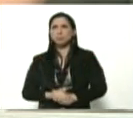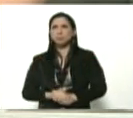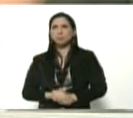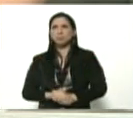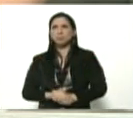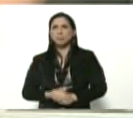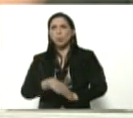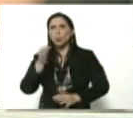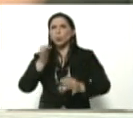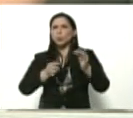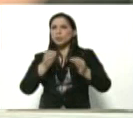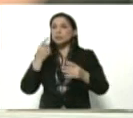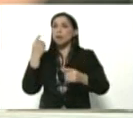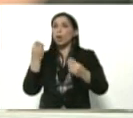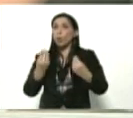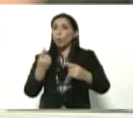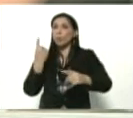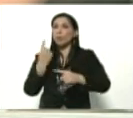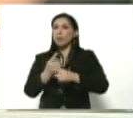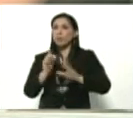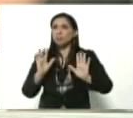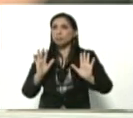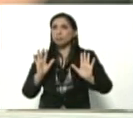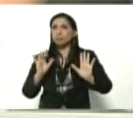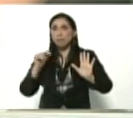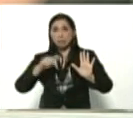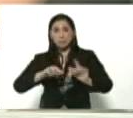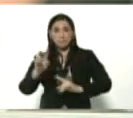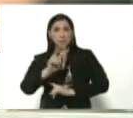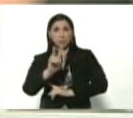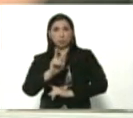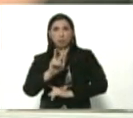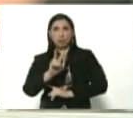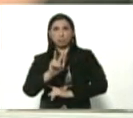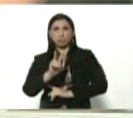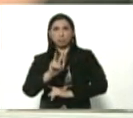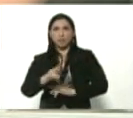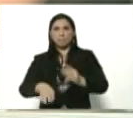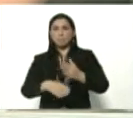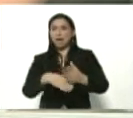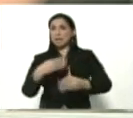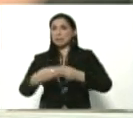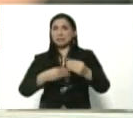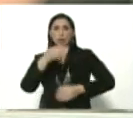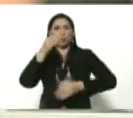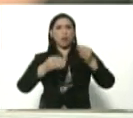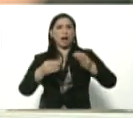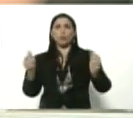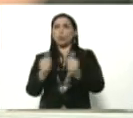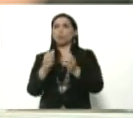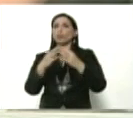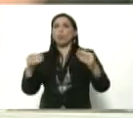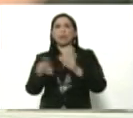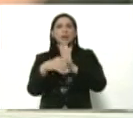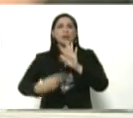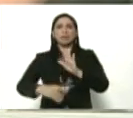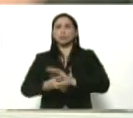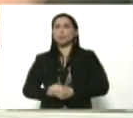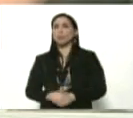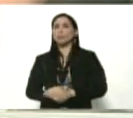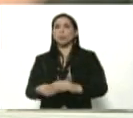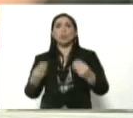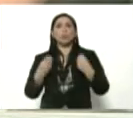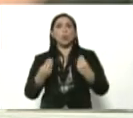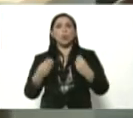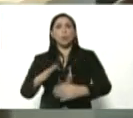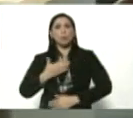de la justicia como debe ser. Aquí en Venezuela van a ser juzgados con todos sus derechos, como ustedes pueden